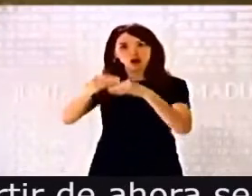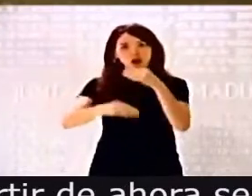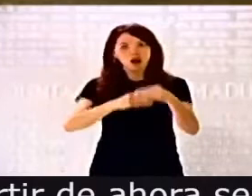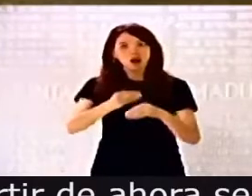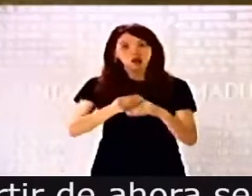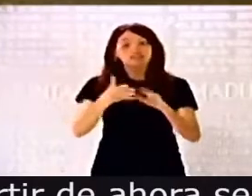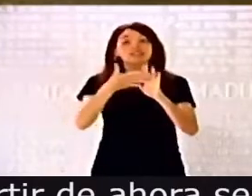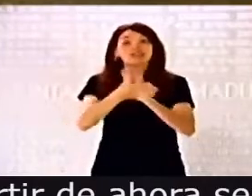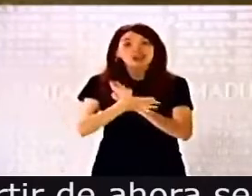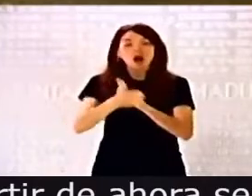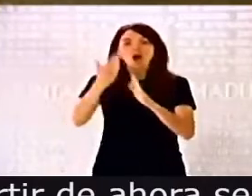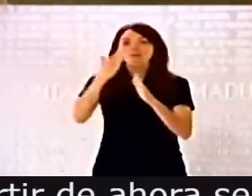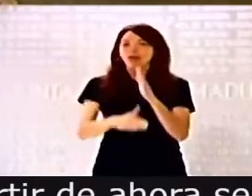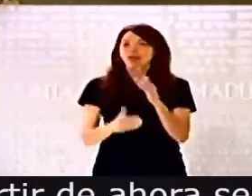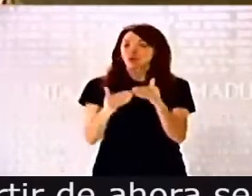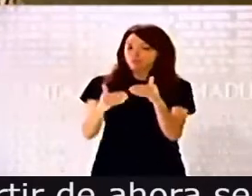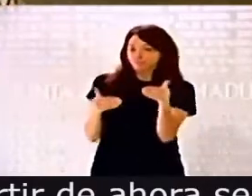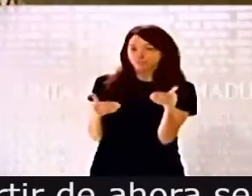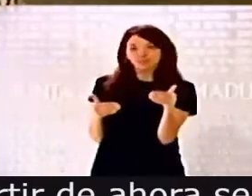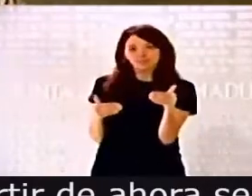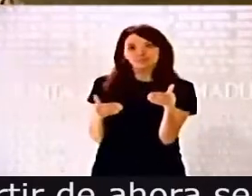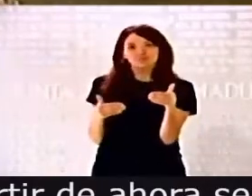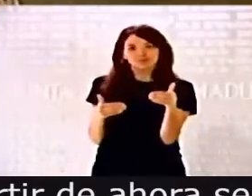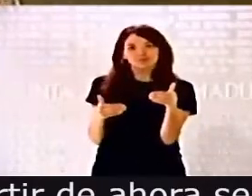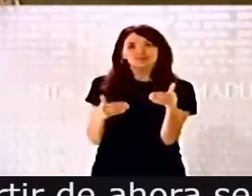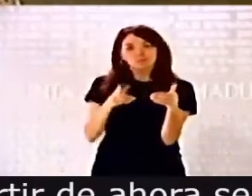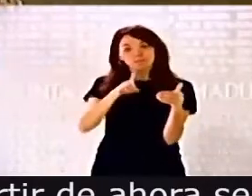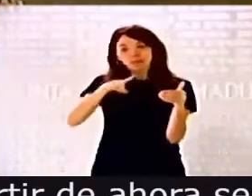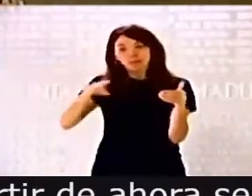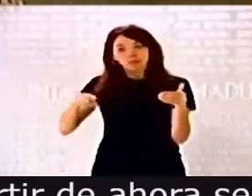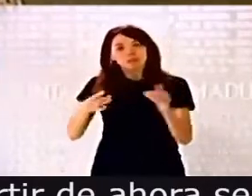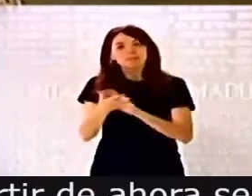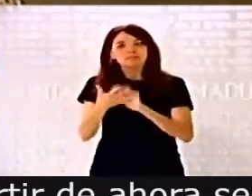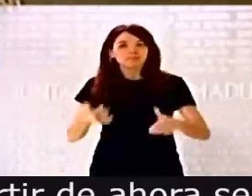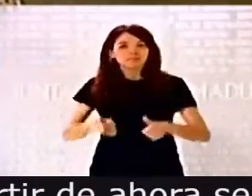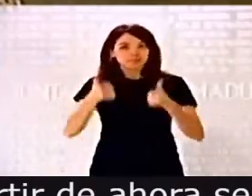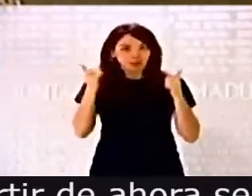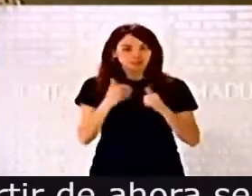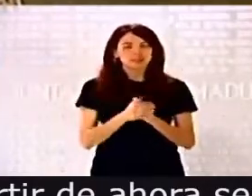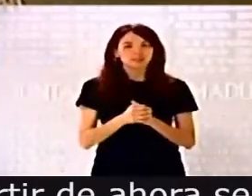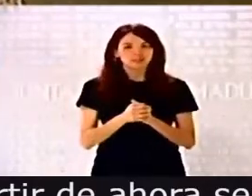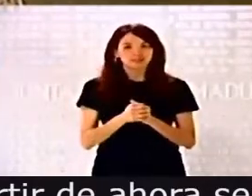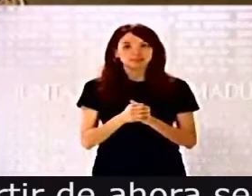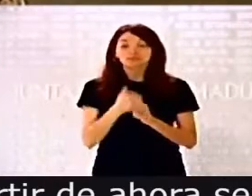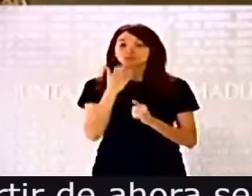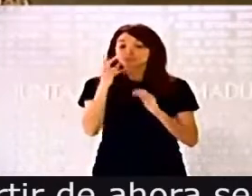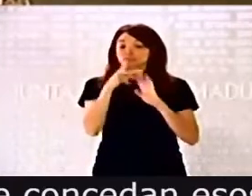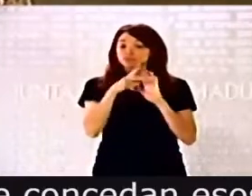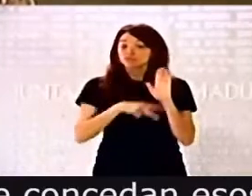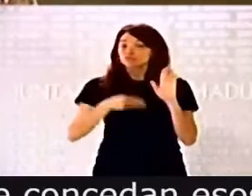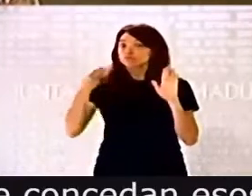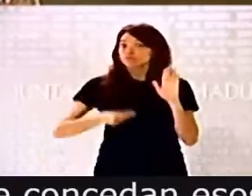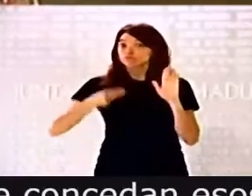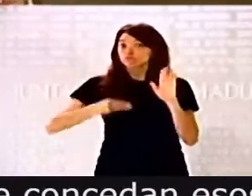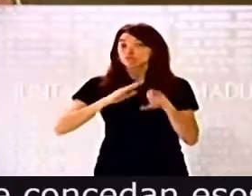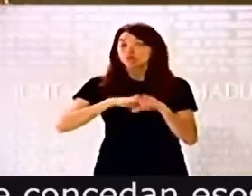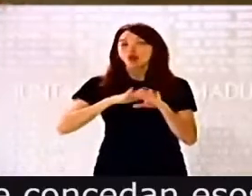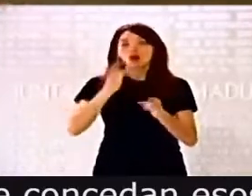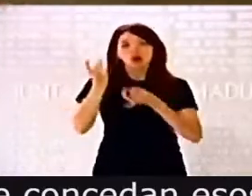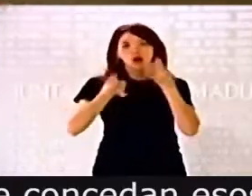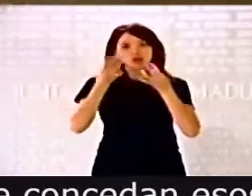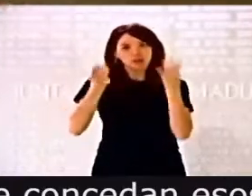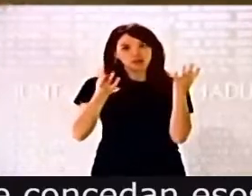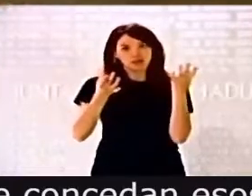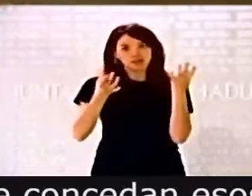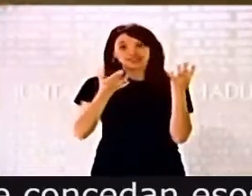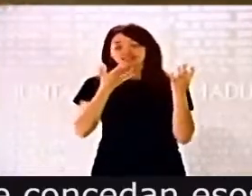plazos. Ahorraremos muchos meses. Establecer un marco jurídico cierto para las actividades que, por